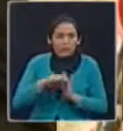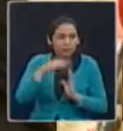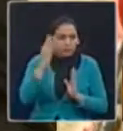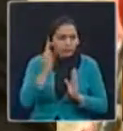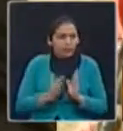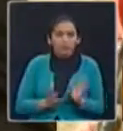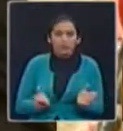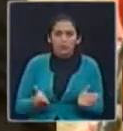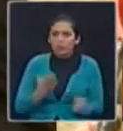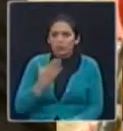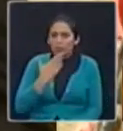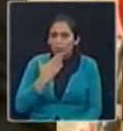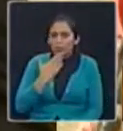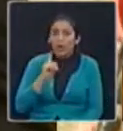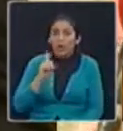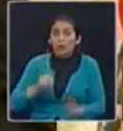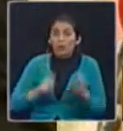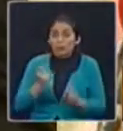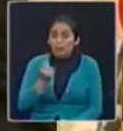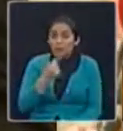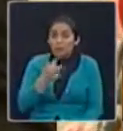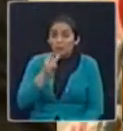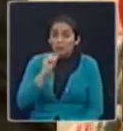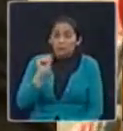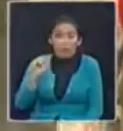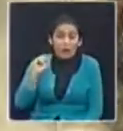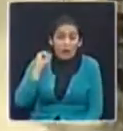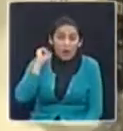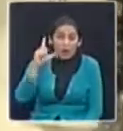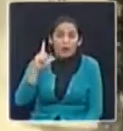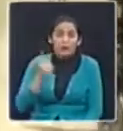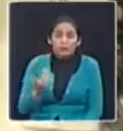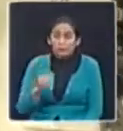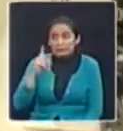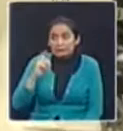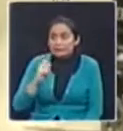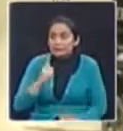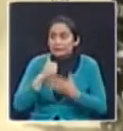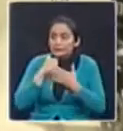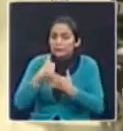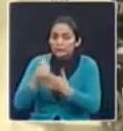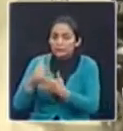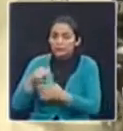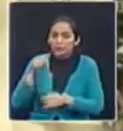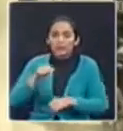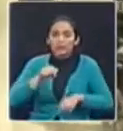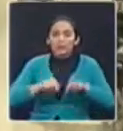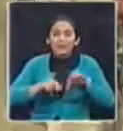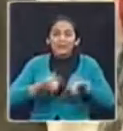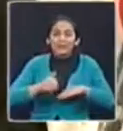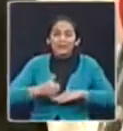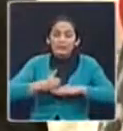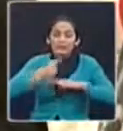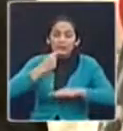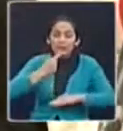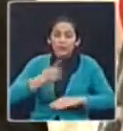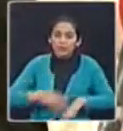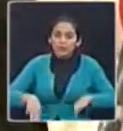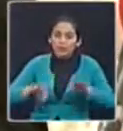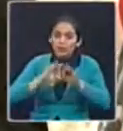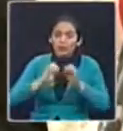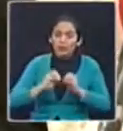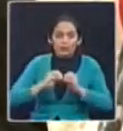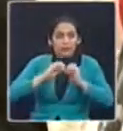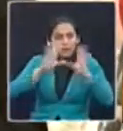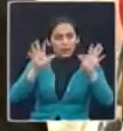estos medicamentos de alto costo. En este contexto, la Secretaría de Estado aseguró que hay cuentas claras por la prestación de servicios. Esas obligaciones